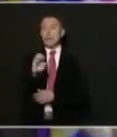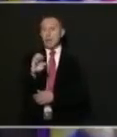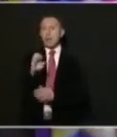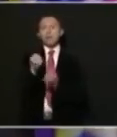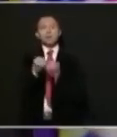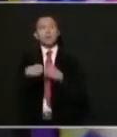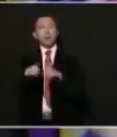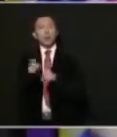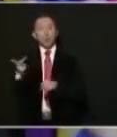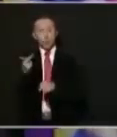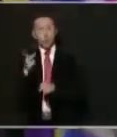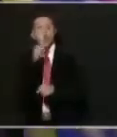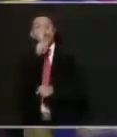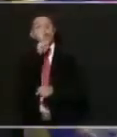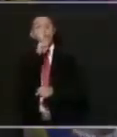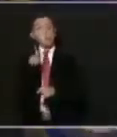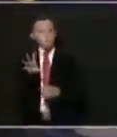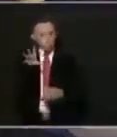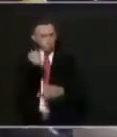Seguro.